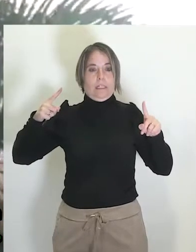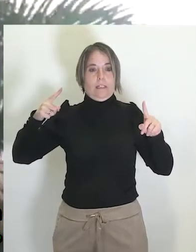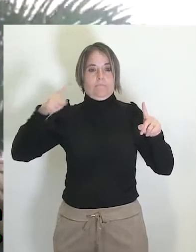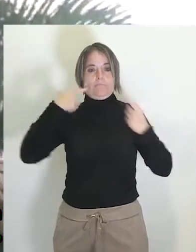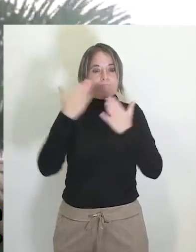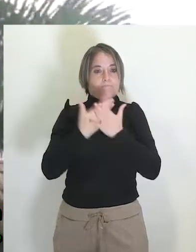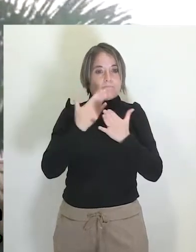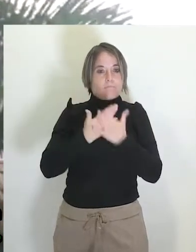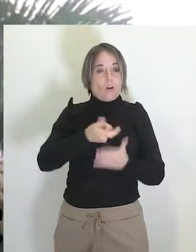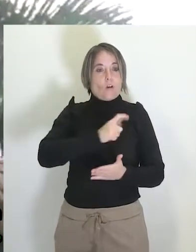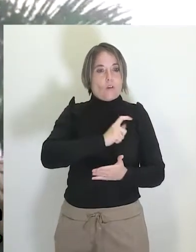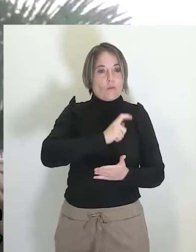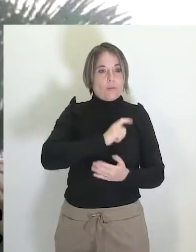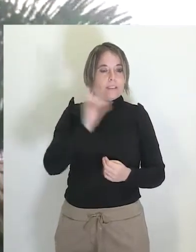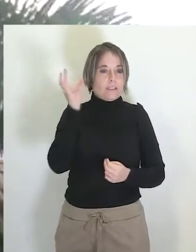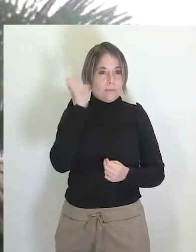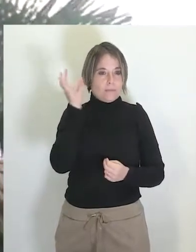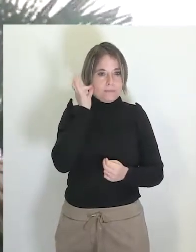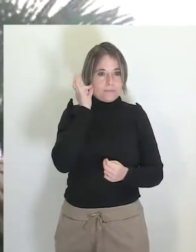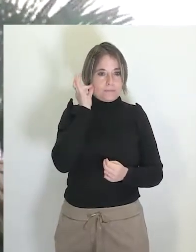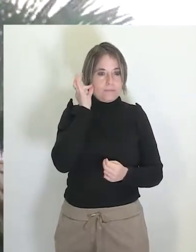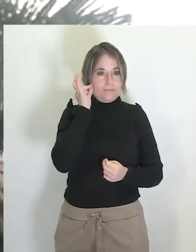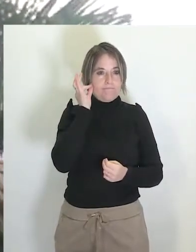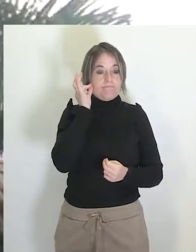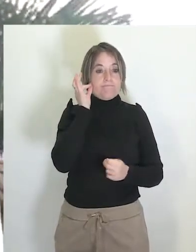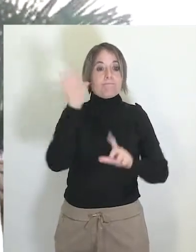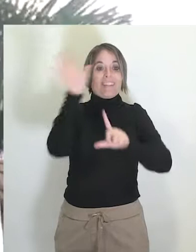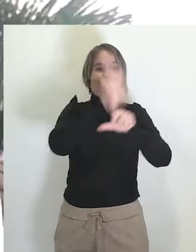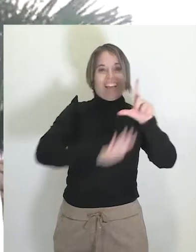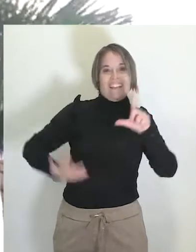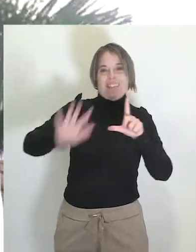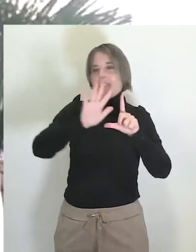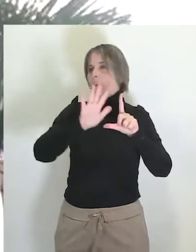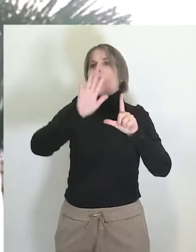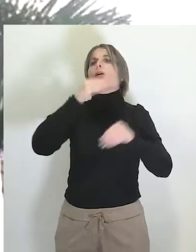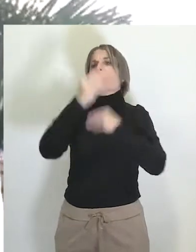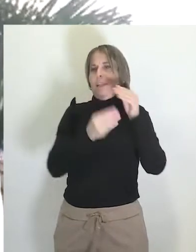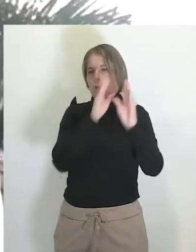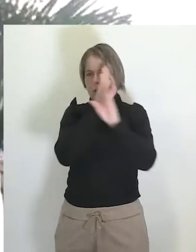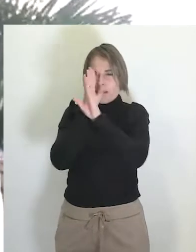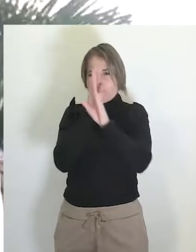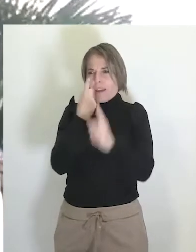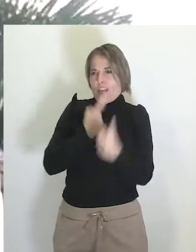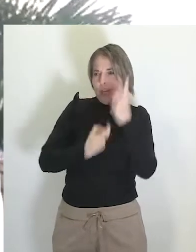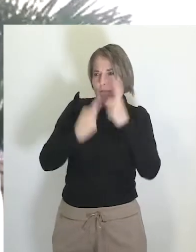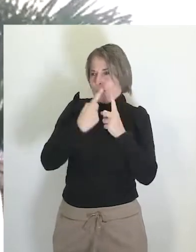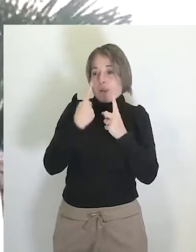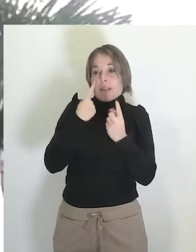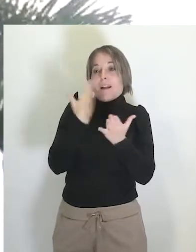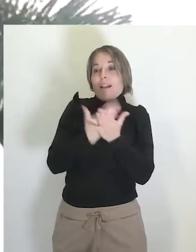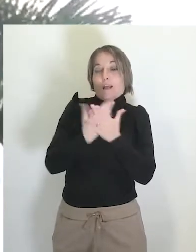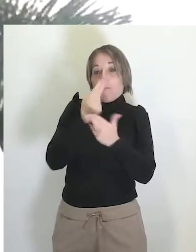que reflejaban las comisarías de la mujer, la conducta del Estado fue ocultar información y dejaron